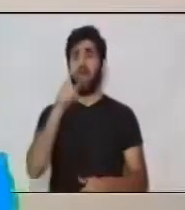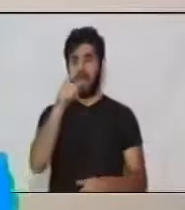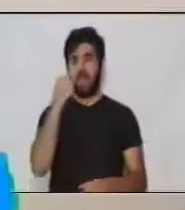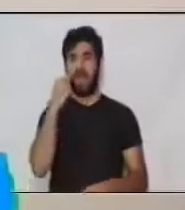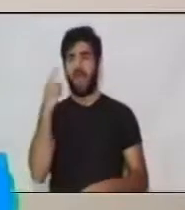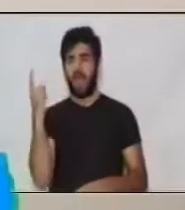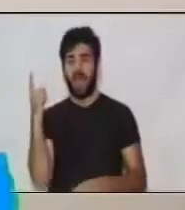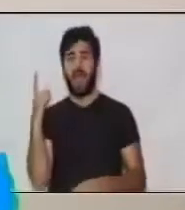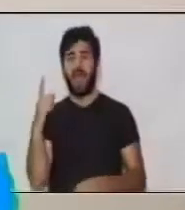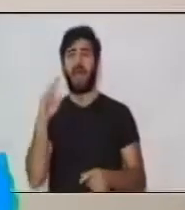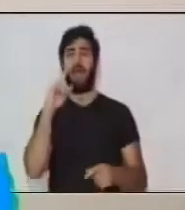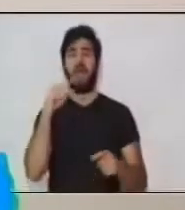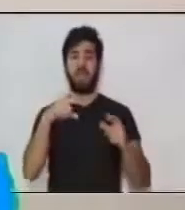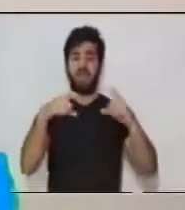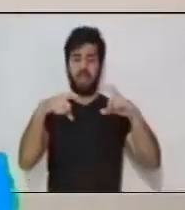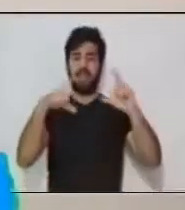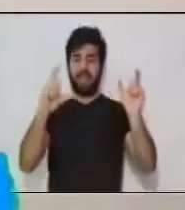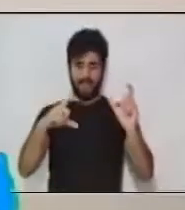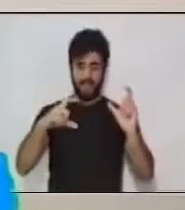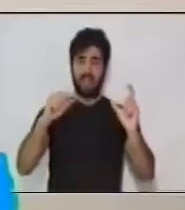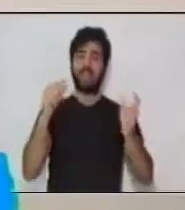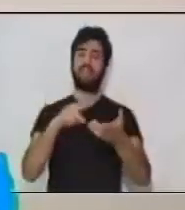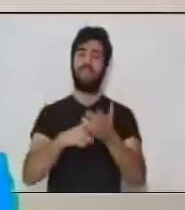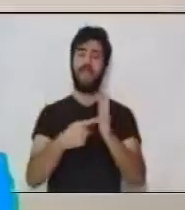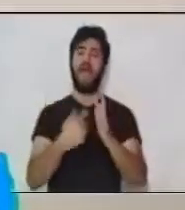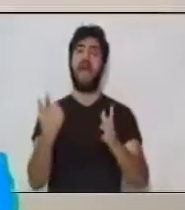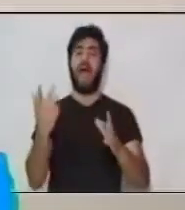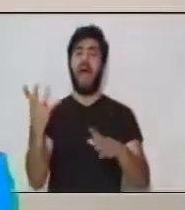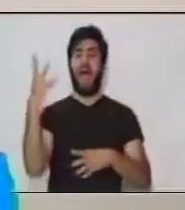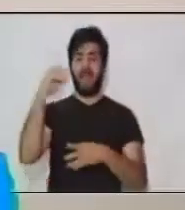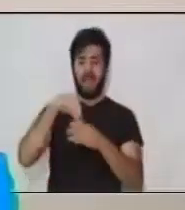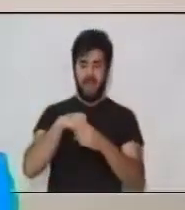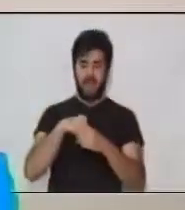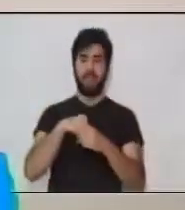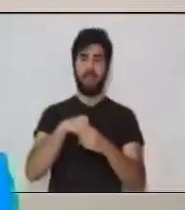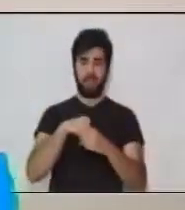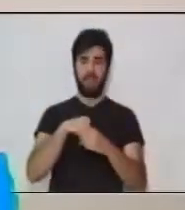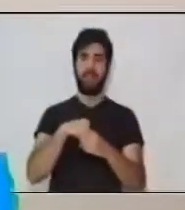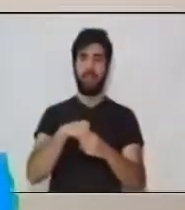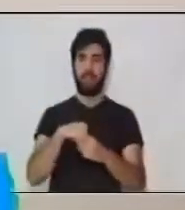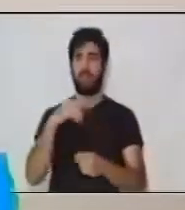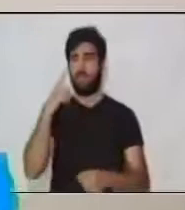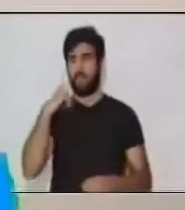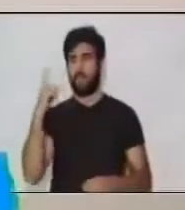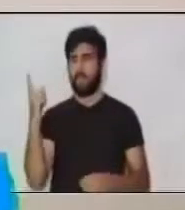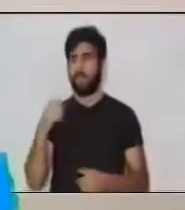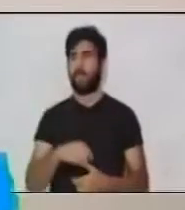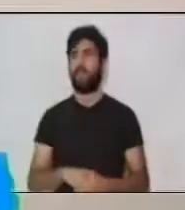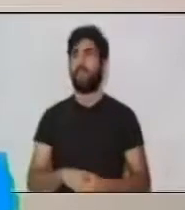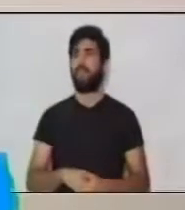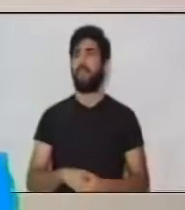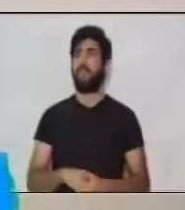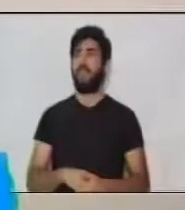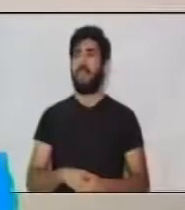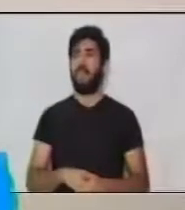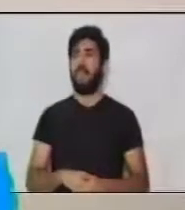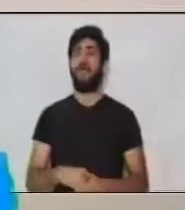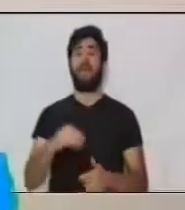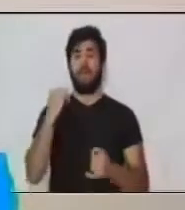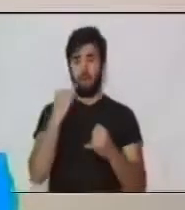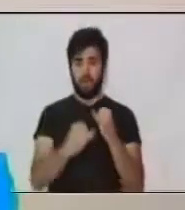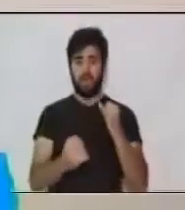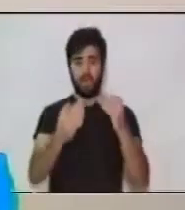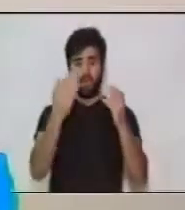internos, porque están dentro del área de las paralelas. Y entonces